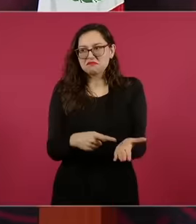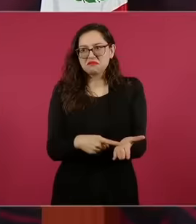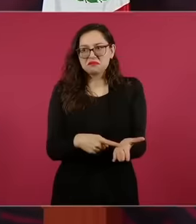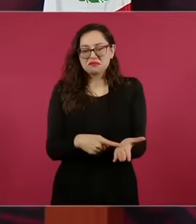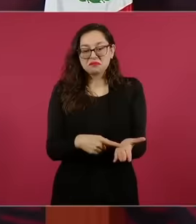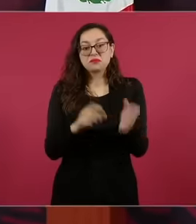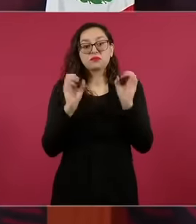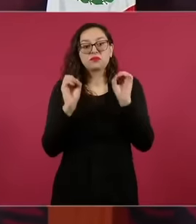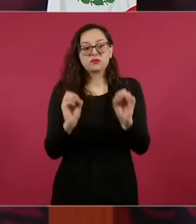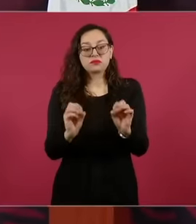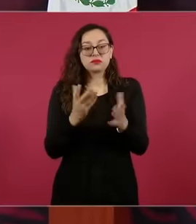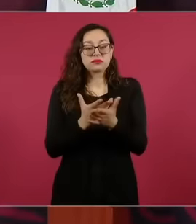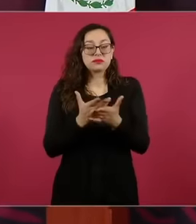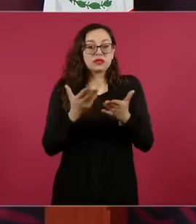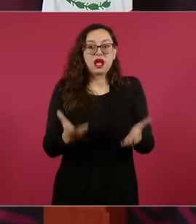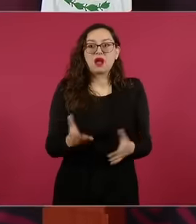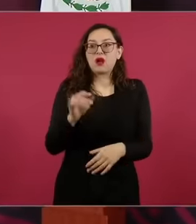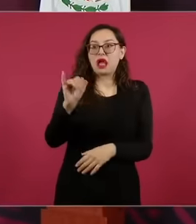que el INE